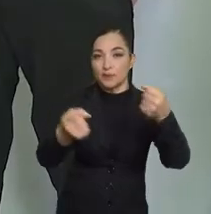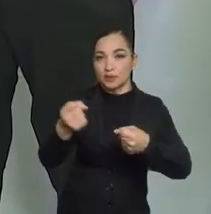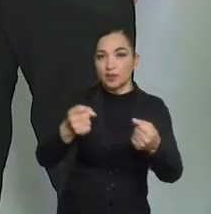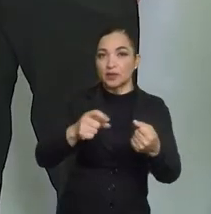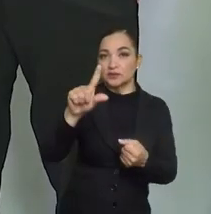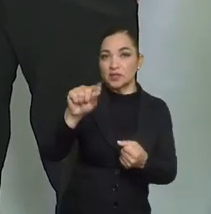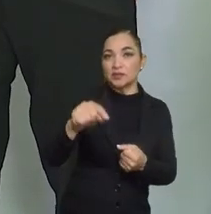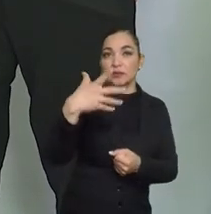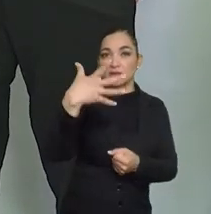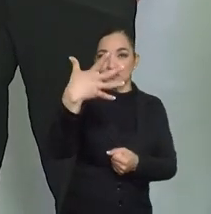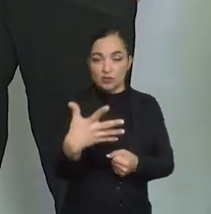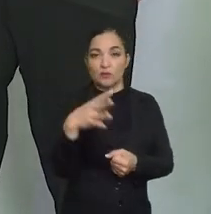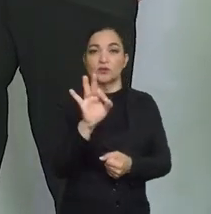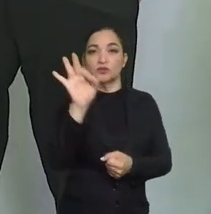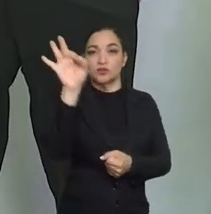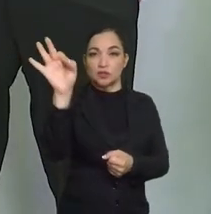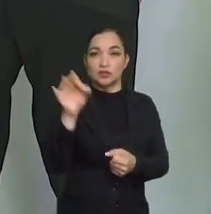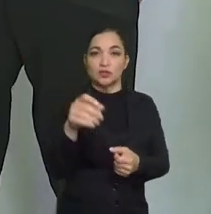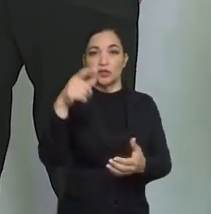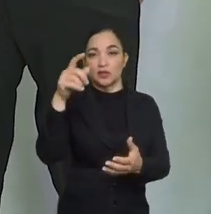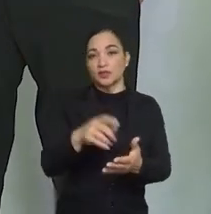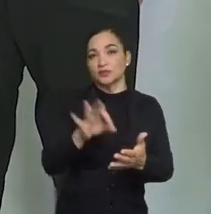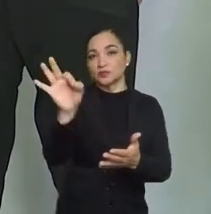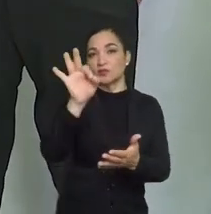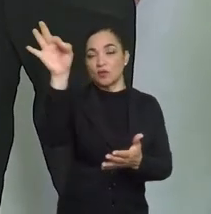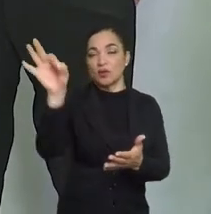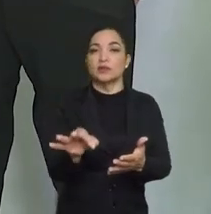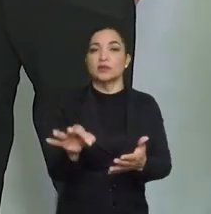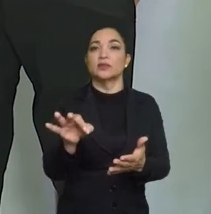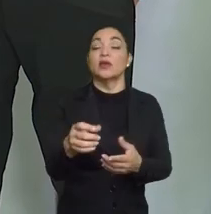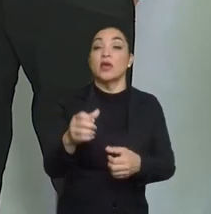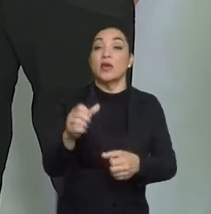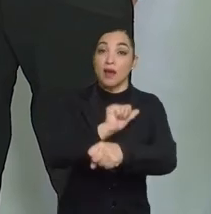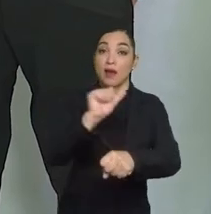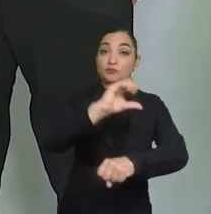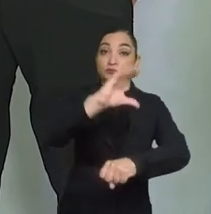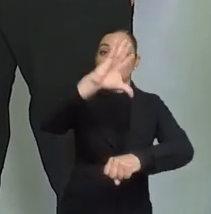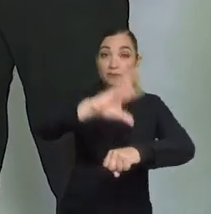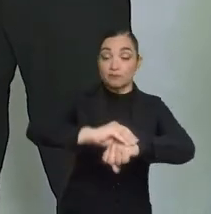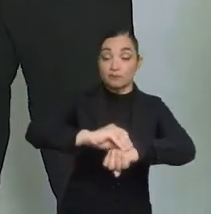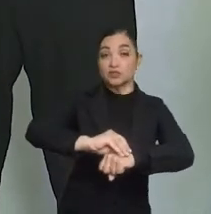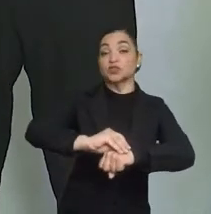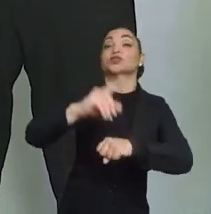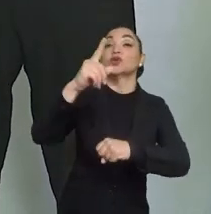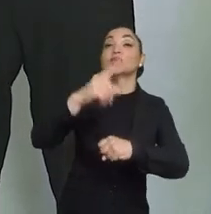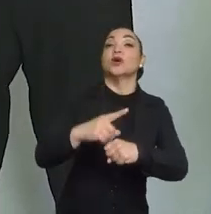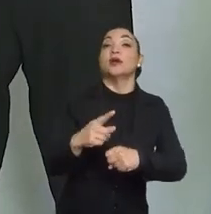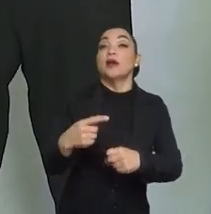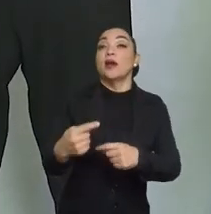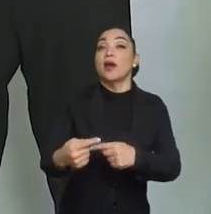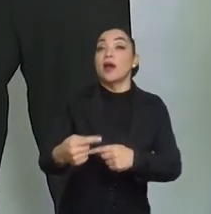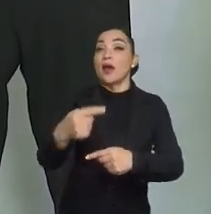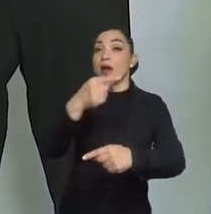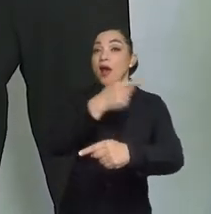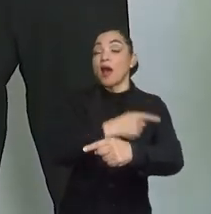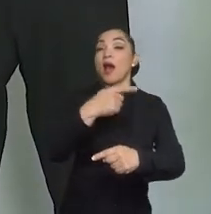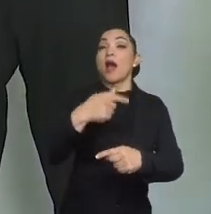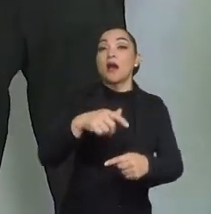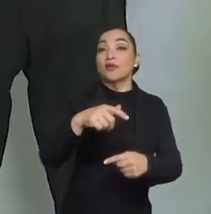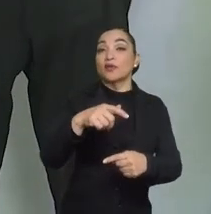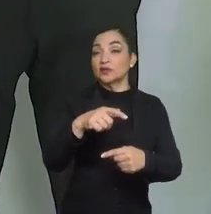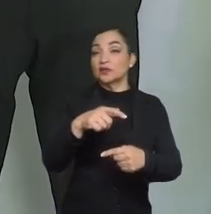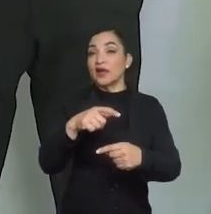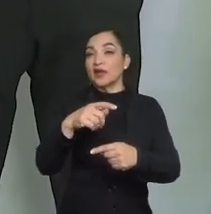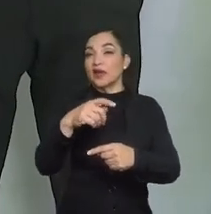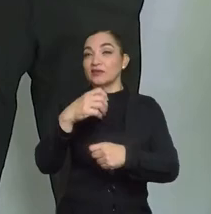refrendo de los vehículos 2011 y anteriores, un 33% de descuento en el refrendo de las motocicletas